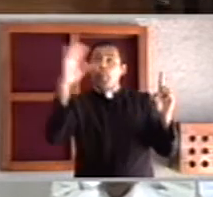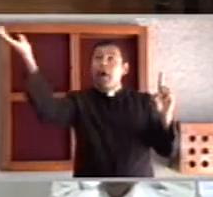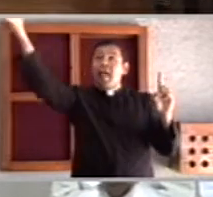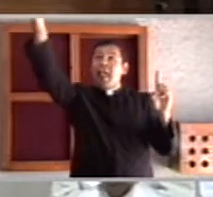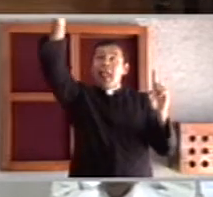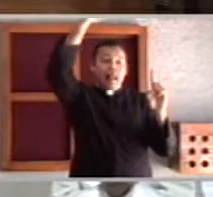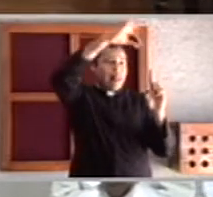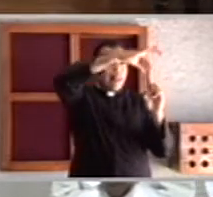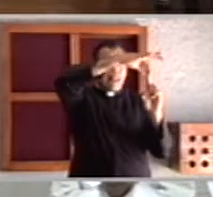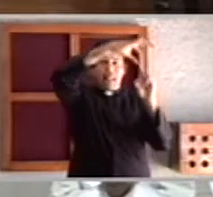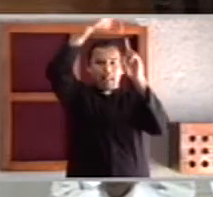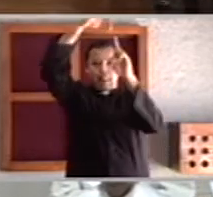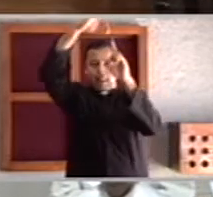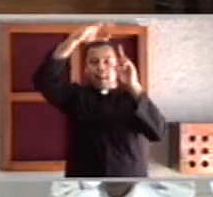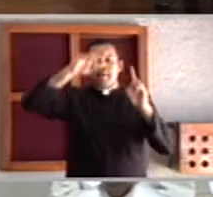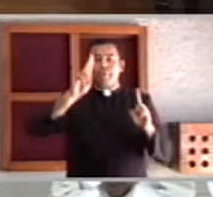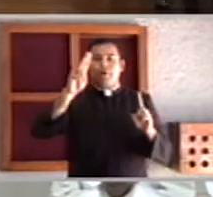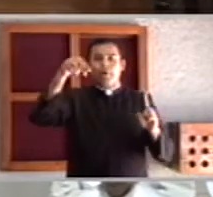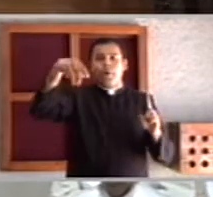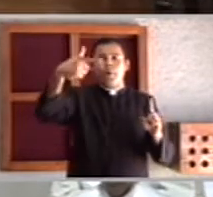noticia a los pobres,